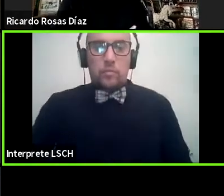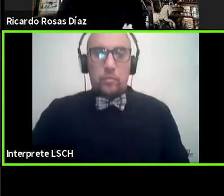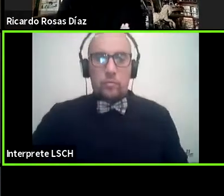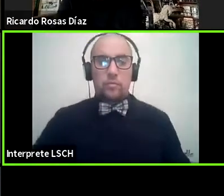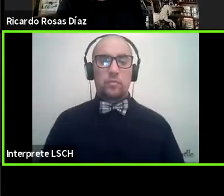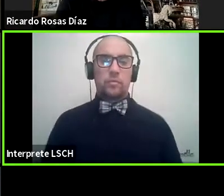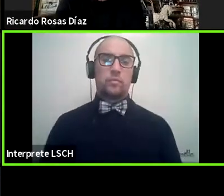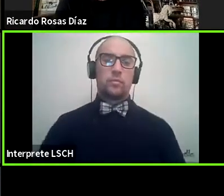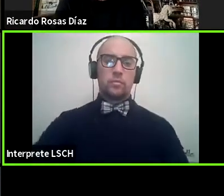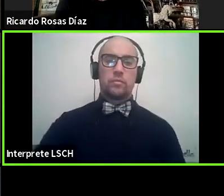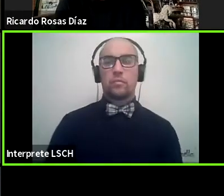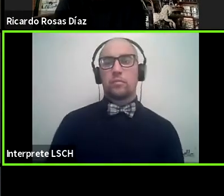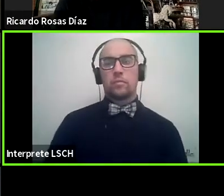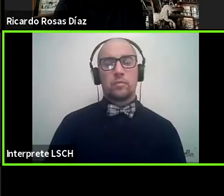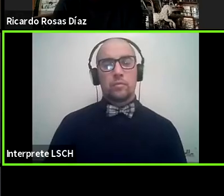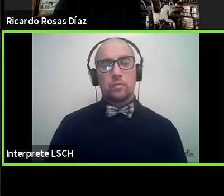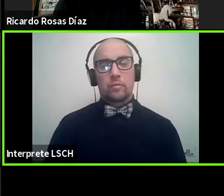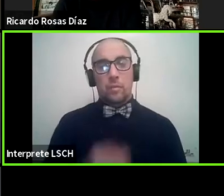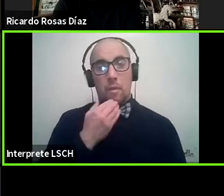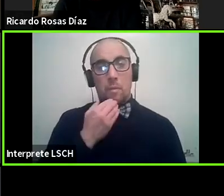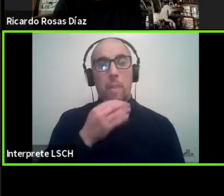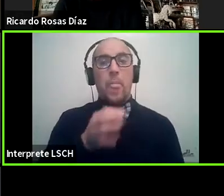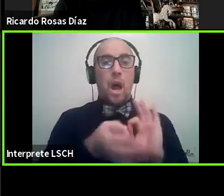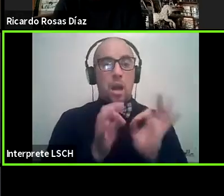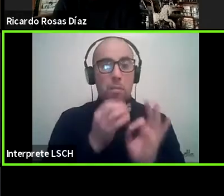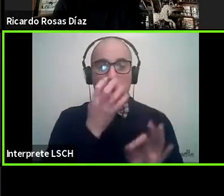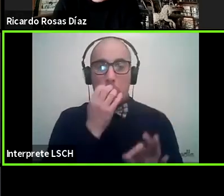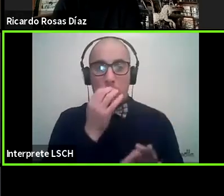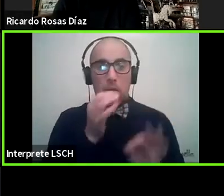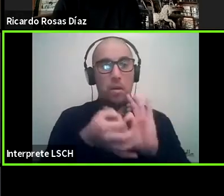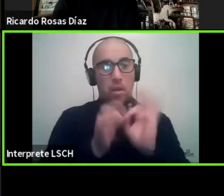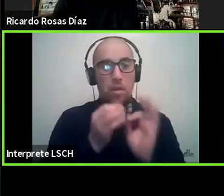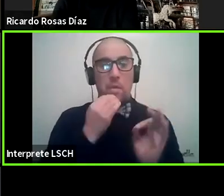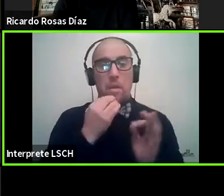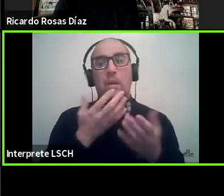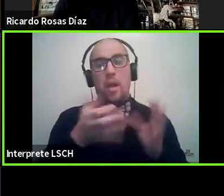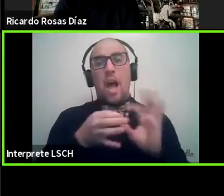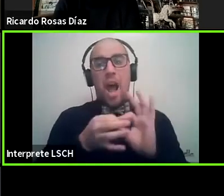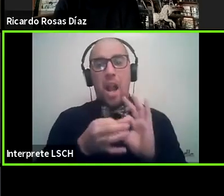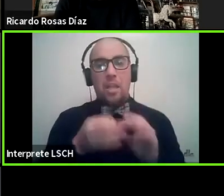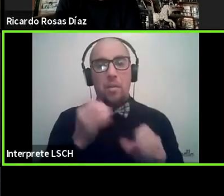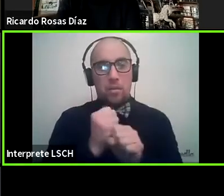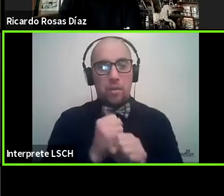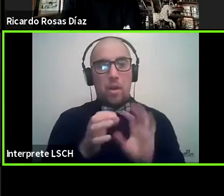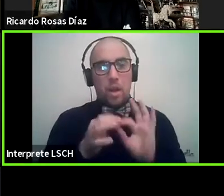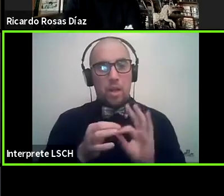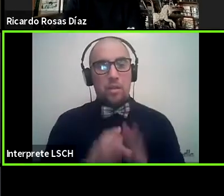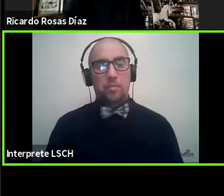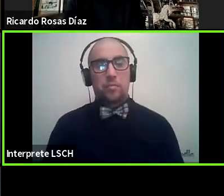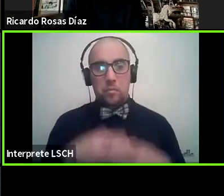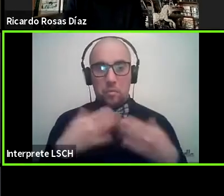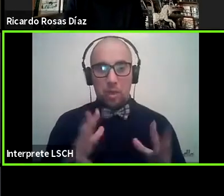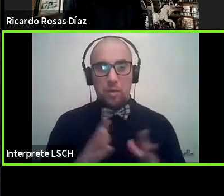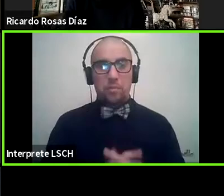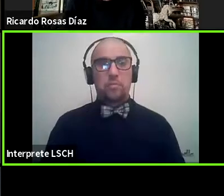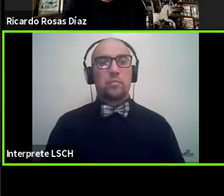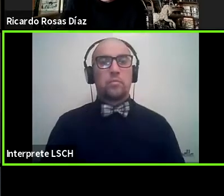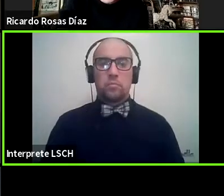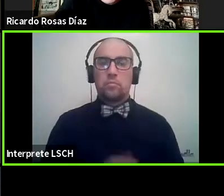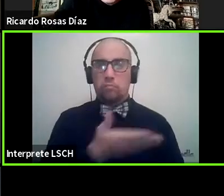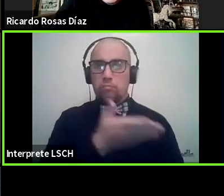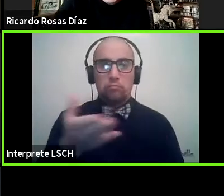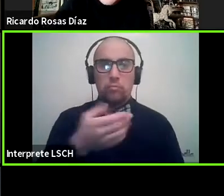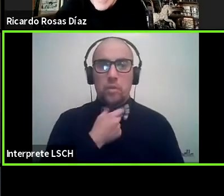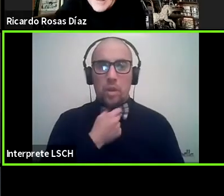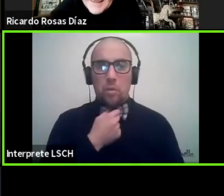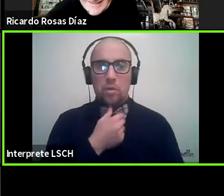esta presentación, y a nuestro intérprete de lengua de señas. Muchas gracias otra vez. Eso, que disfruten. Los dejo